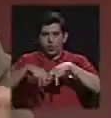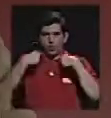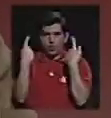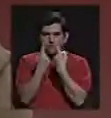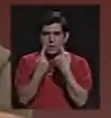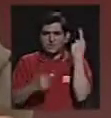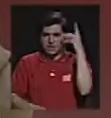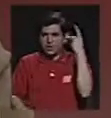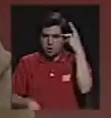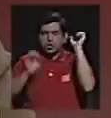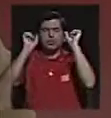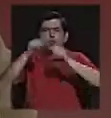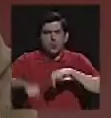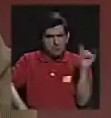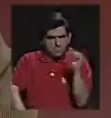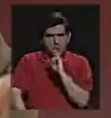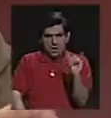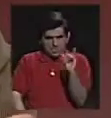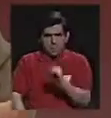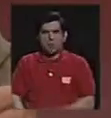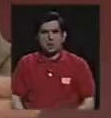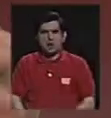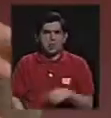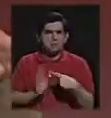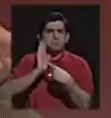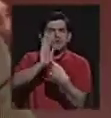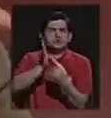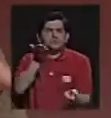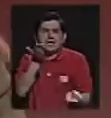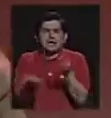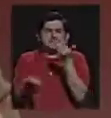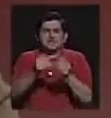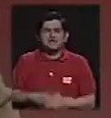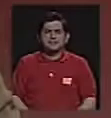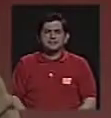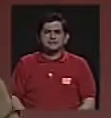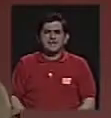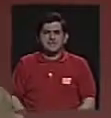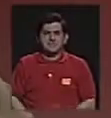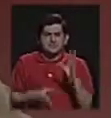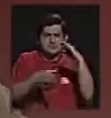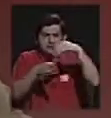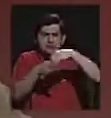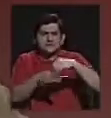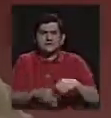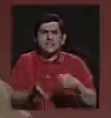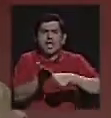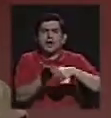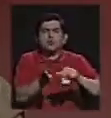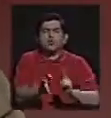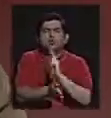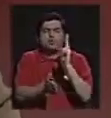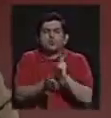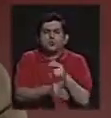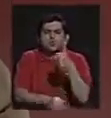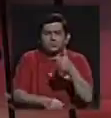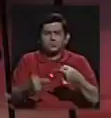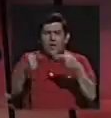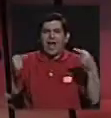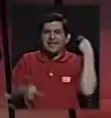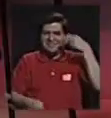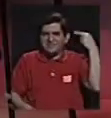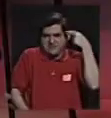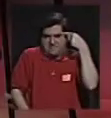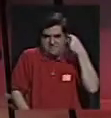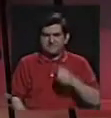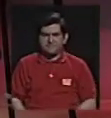partido político podría también perfilarse como el que puede conducir el voto útil, digamos, el voto antigobierno. Y que sea